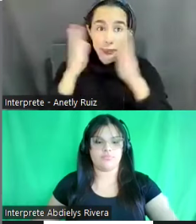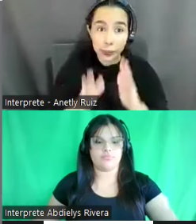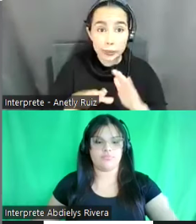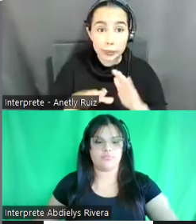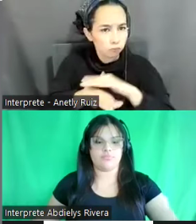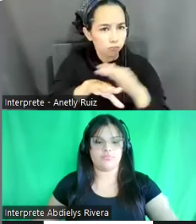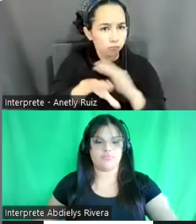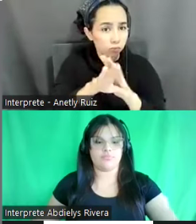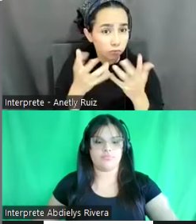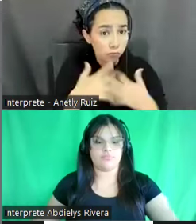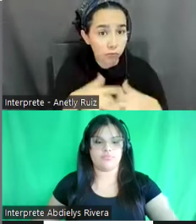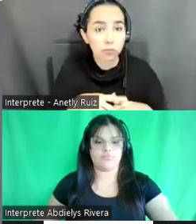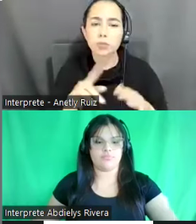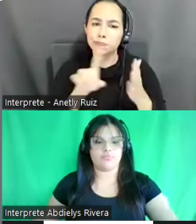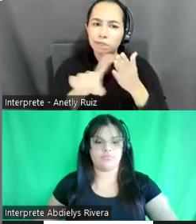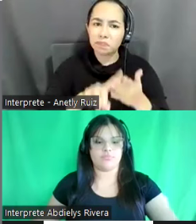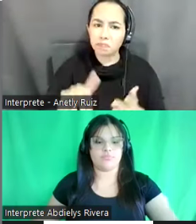determinantes sociales de la salud.